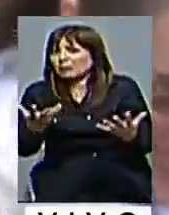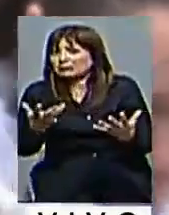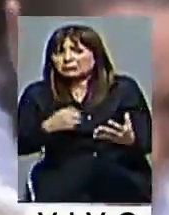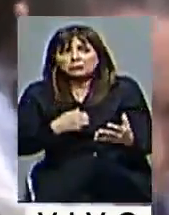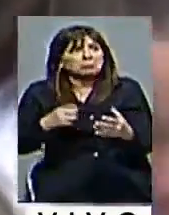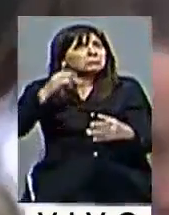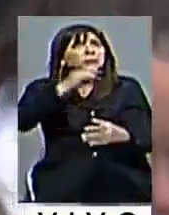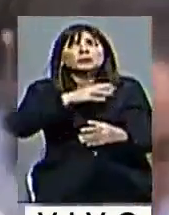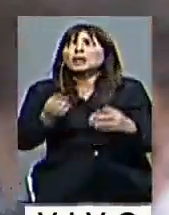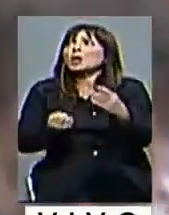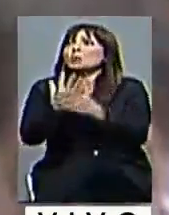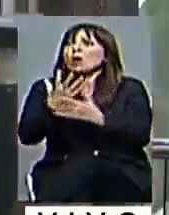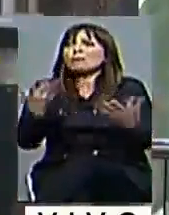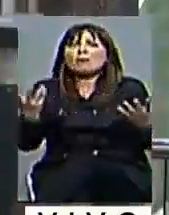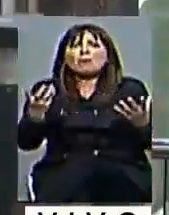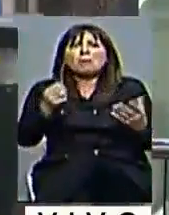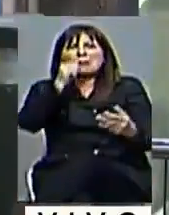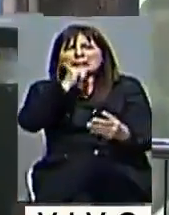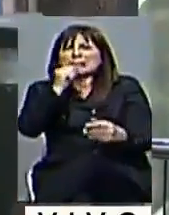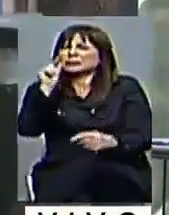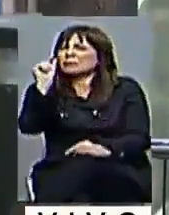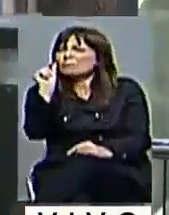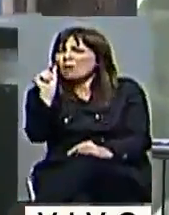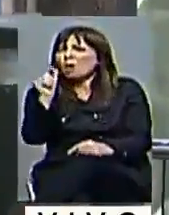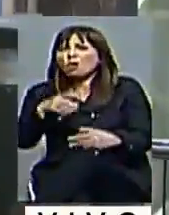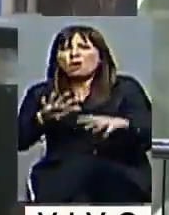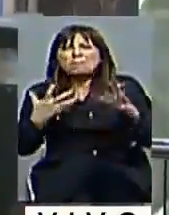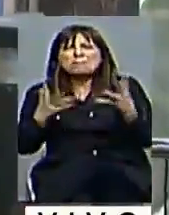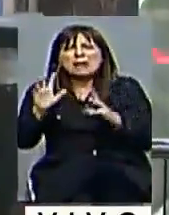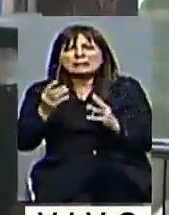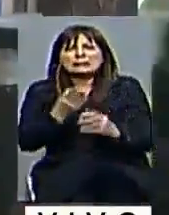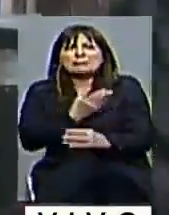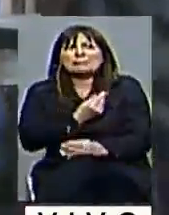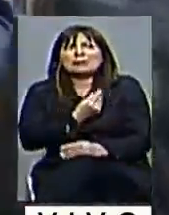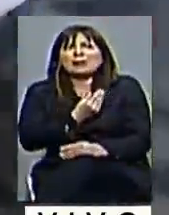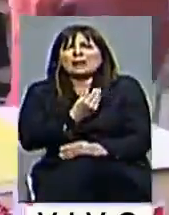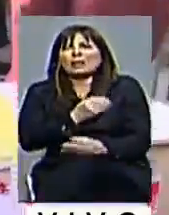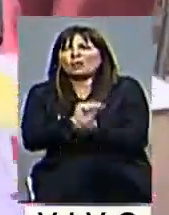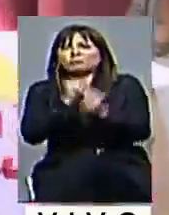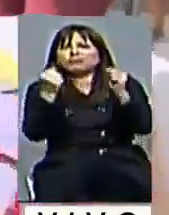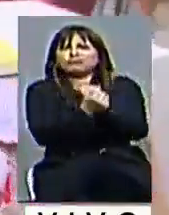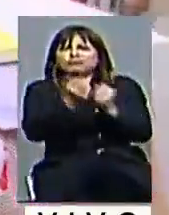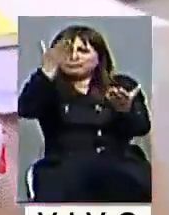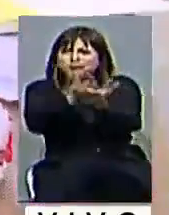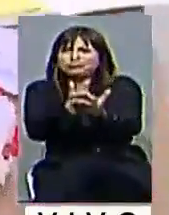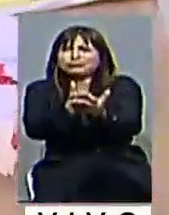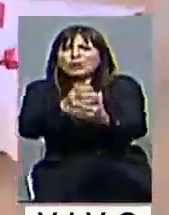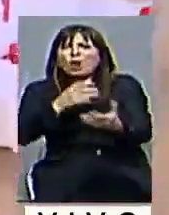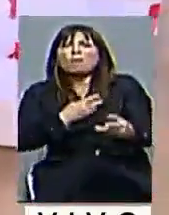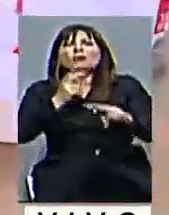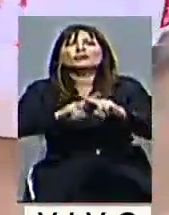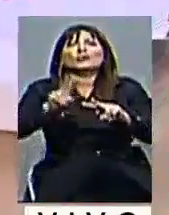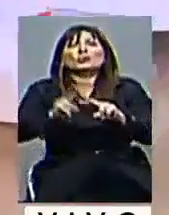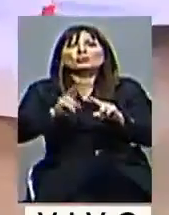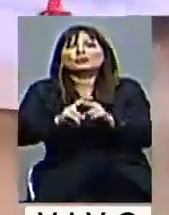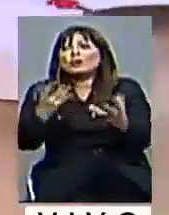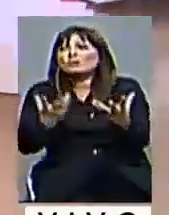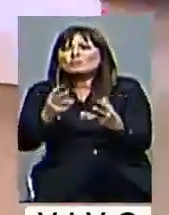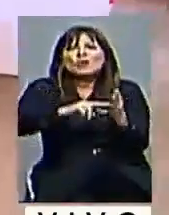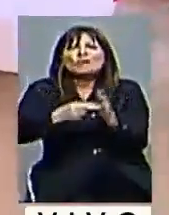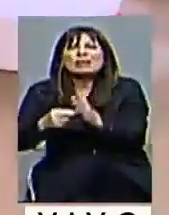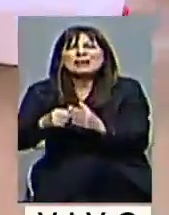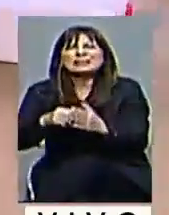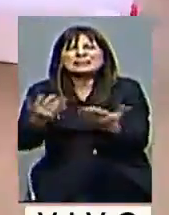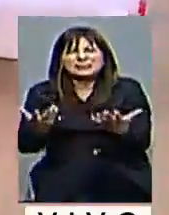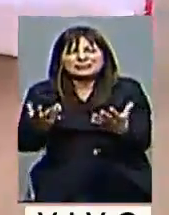Chile nuevo, impredecible, de poca paciencia, que parece temerle a los cambios radicales, que más bien busca la solución de problemas prácticos y que